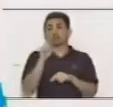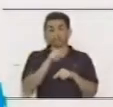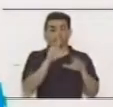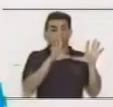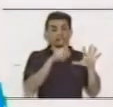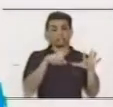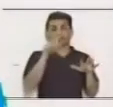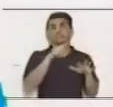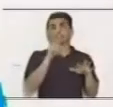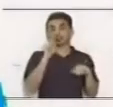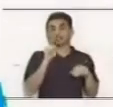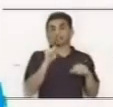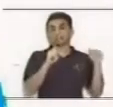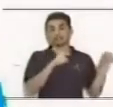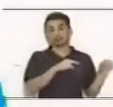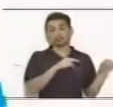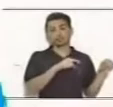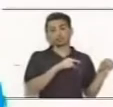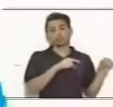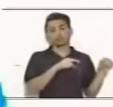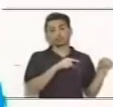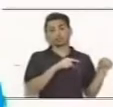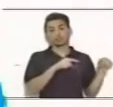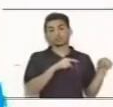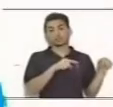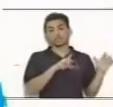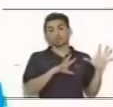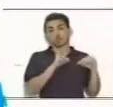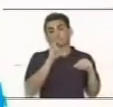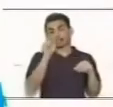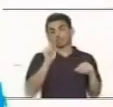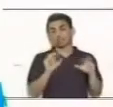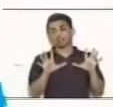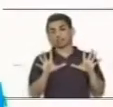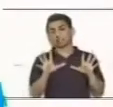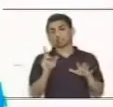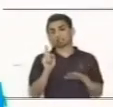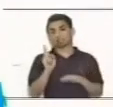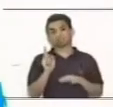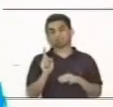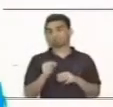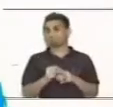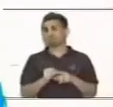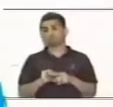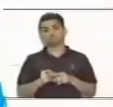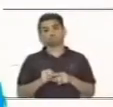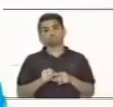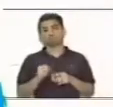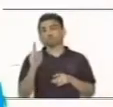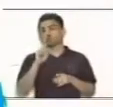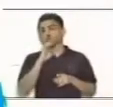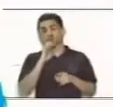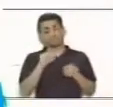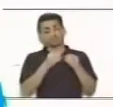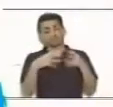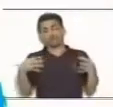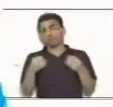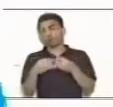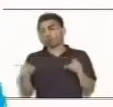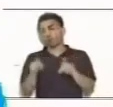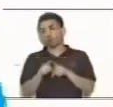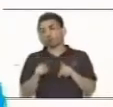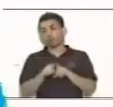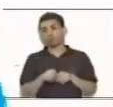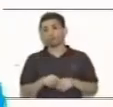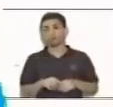décima, sí, pero este, 12 dentro de 10, no es exacto, no es común tampoco el 10. Busquemos